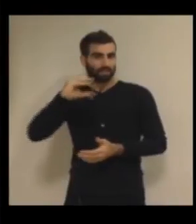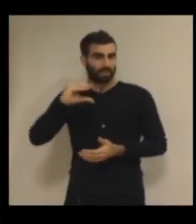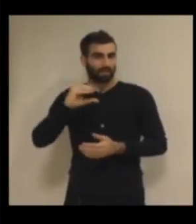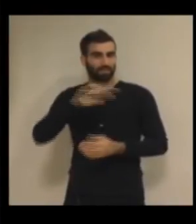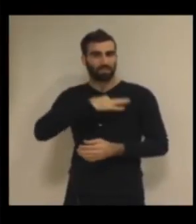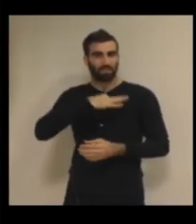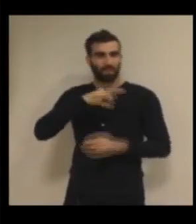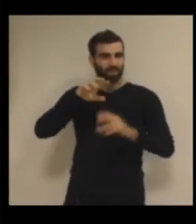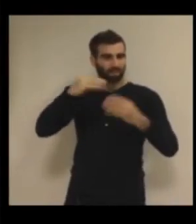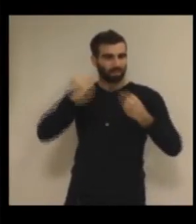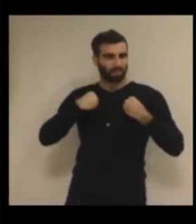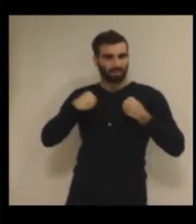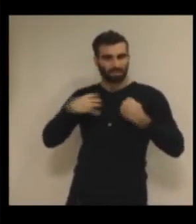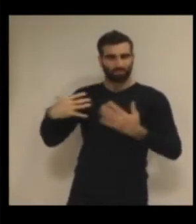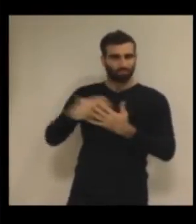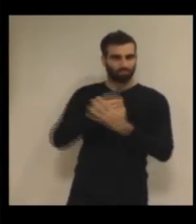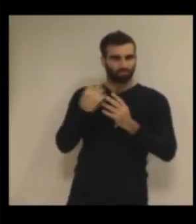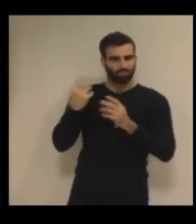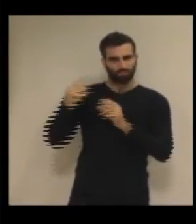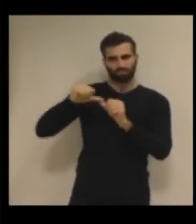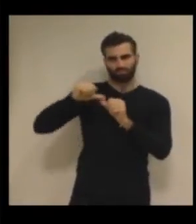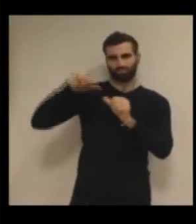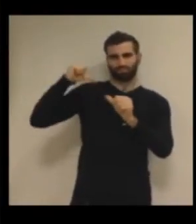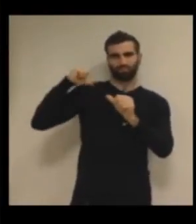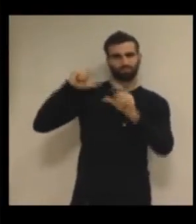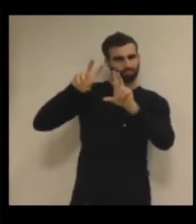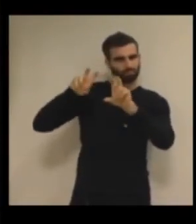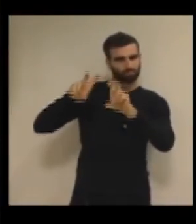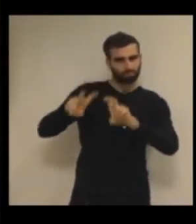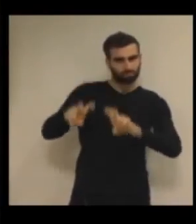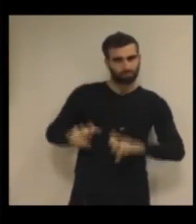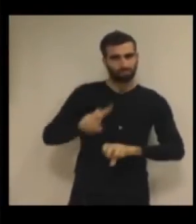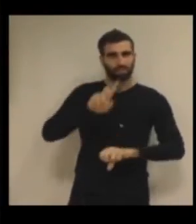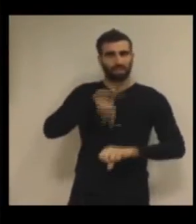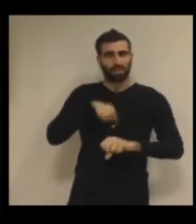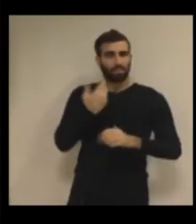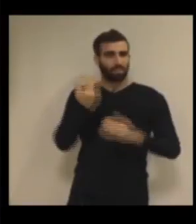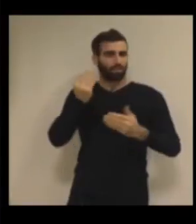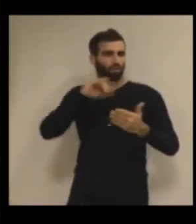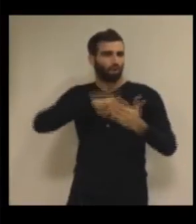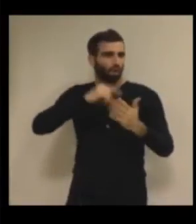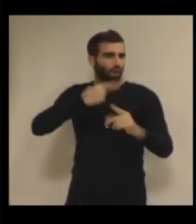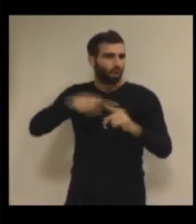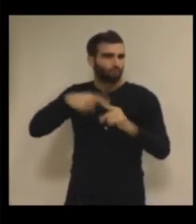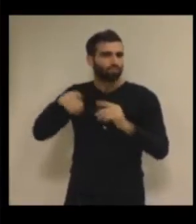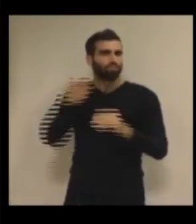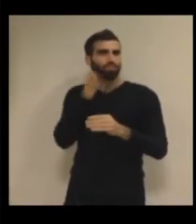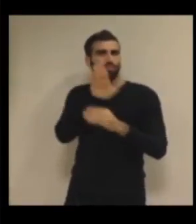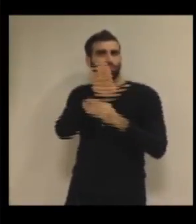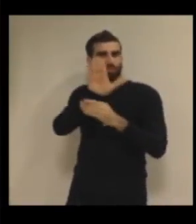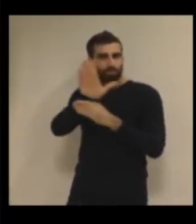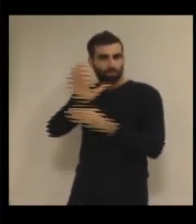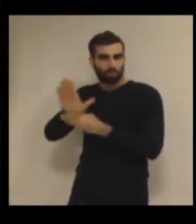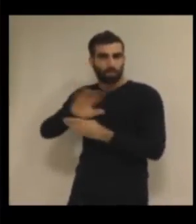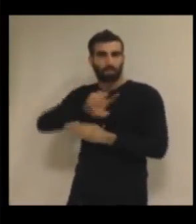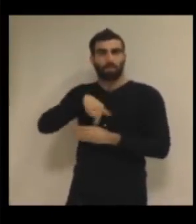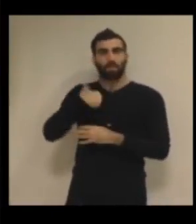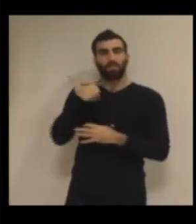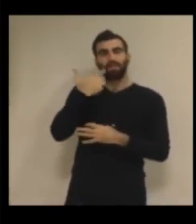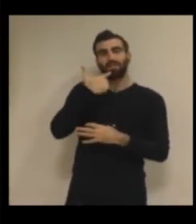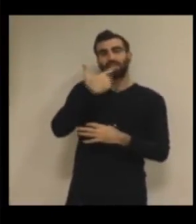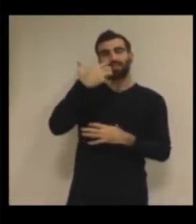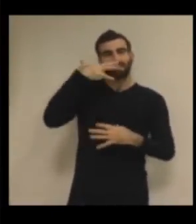también, pues, un catálogo de productos de toda una vida, porque lo que llamamos en la universidad seguridad accesible, o sea,